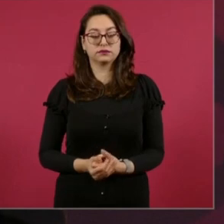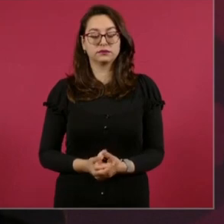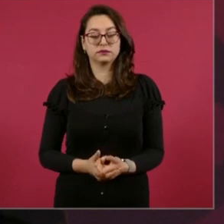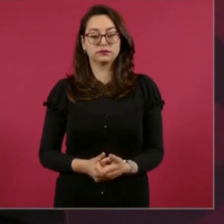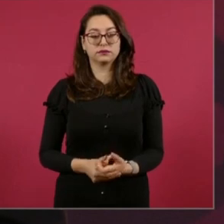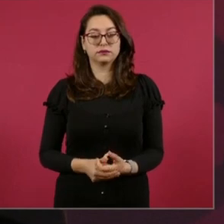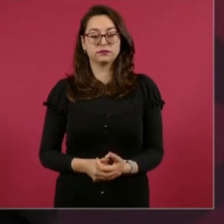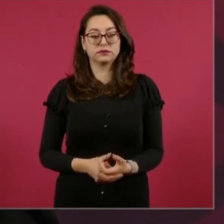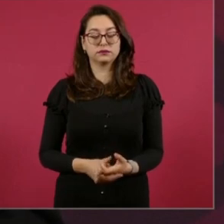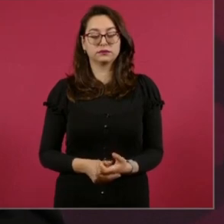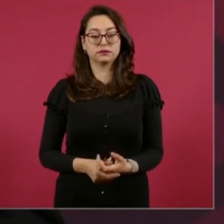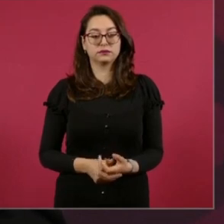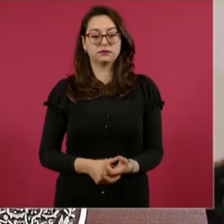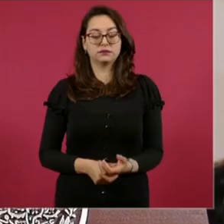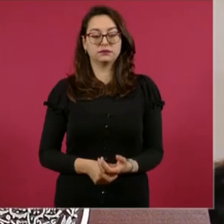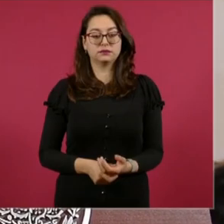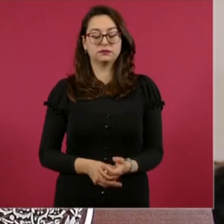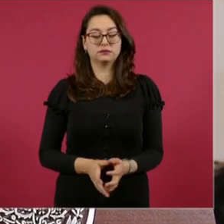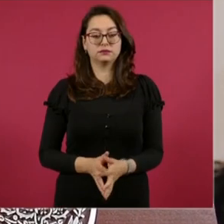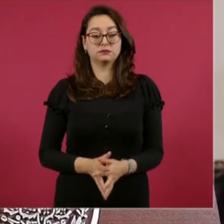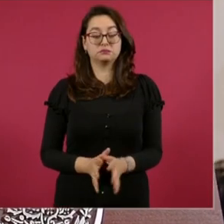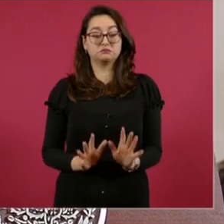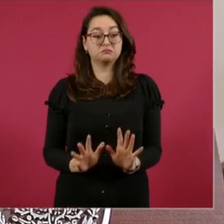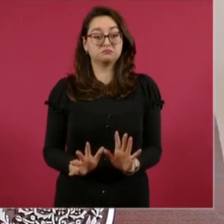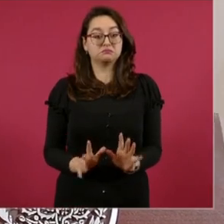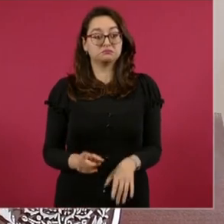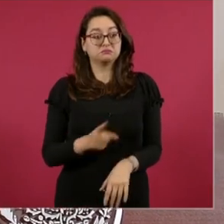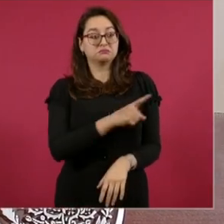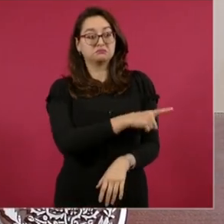que están diciendo de que nos va a ir mal,